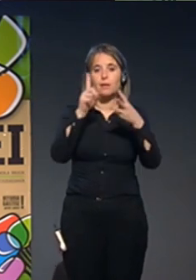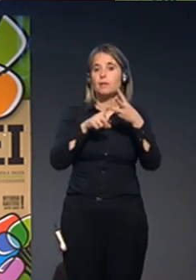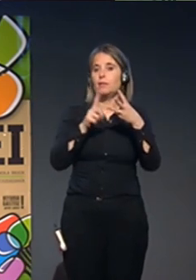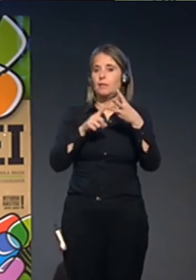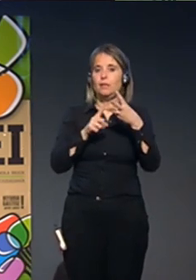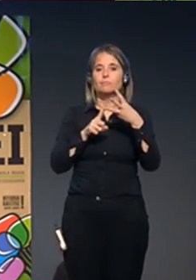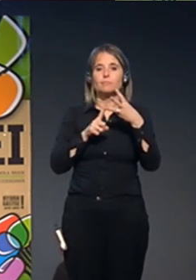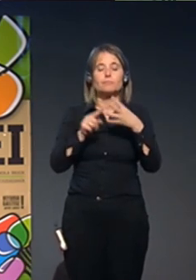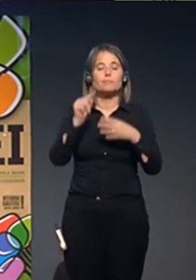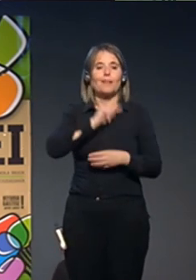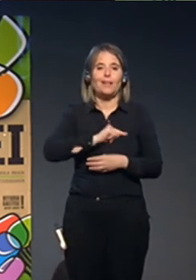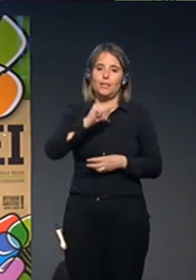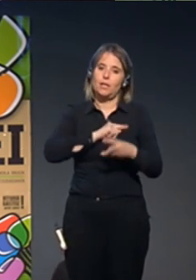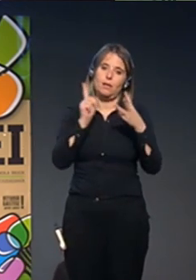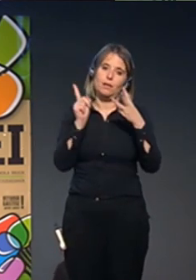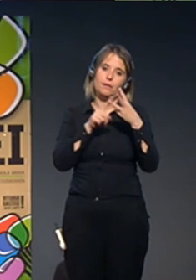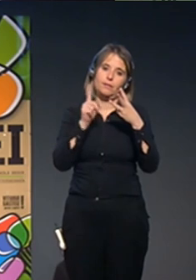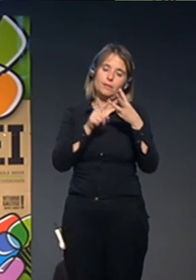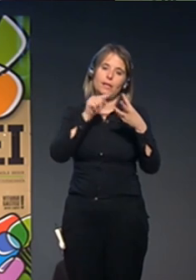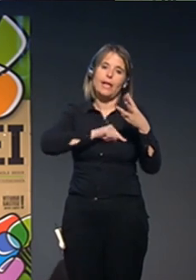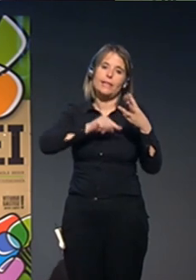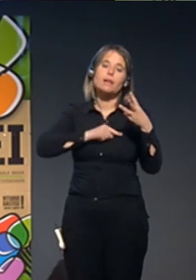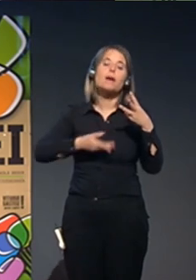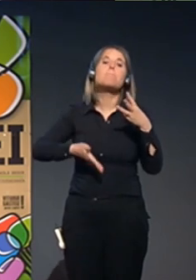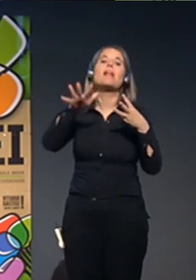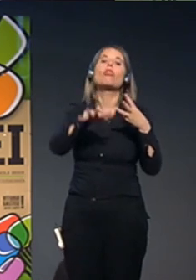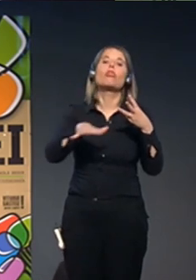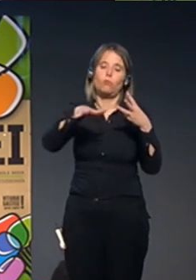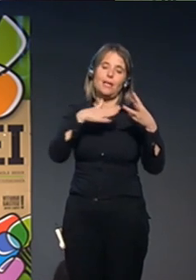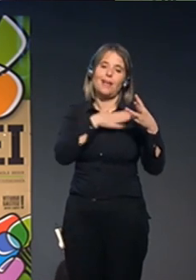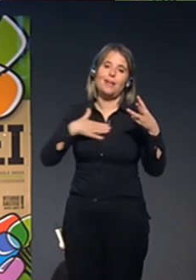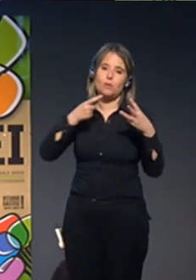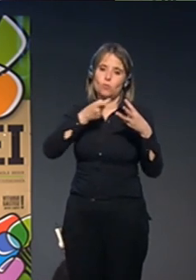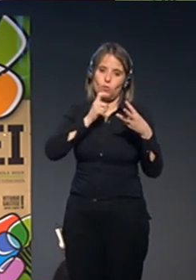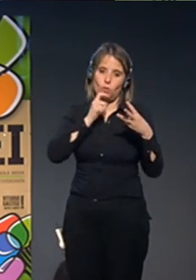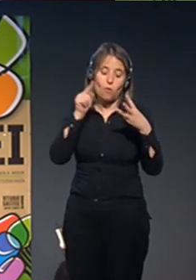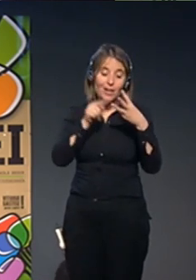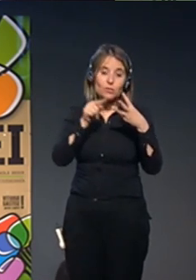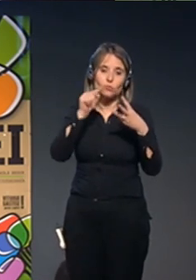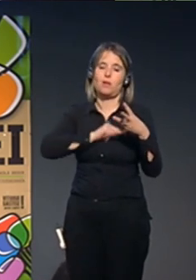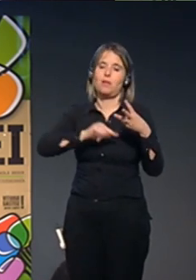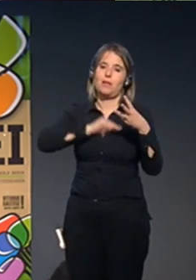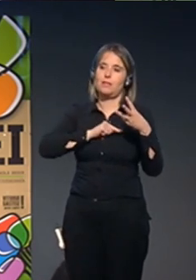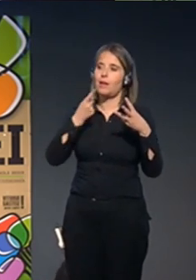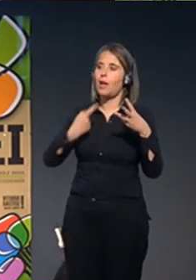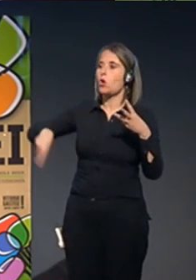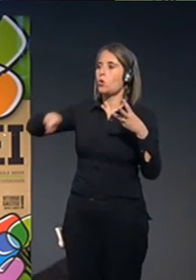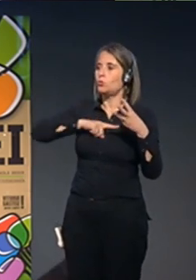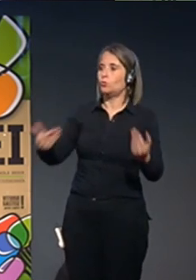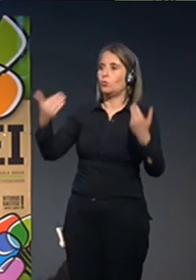tercero ética ética A dónde vamos A dónde queremos ir ese ética somos nosotros los